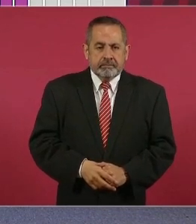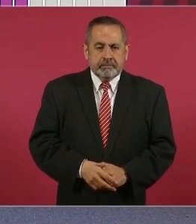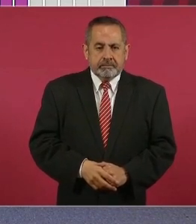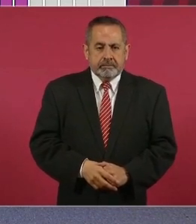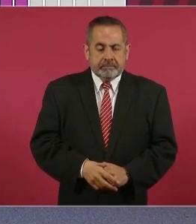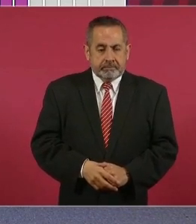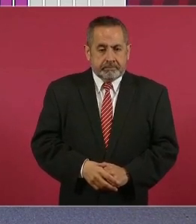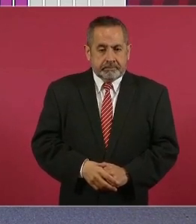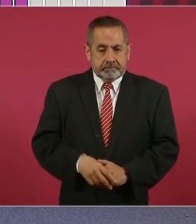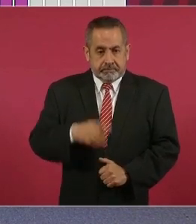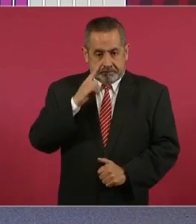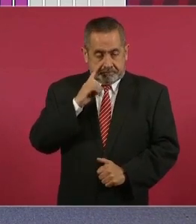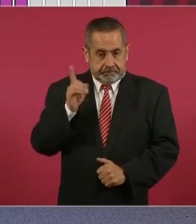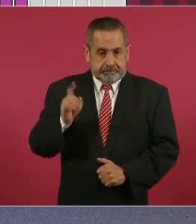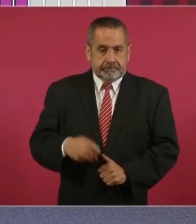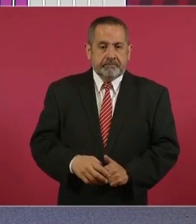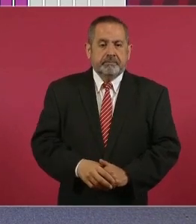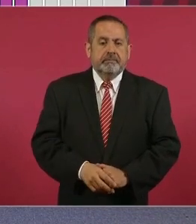aquí